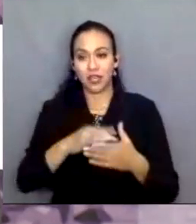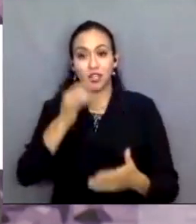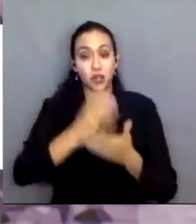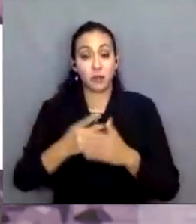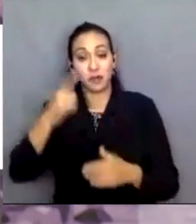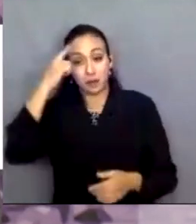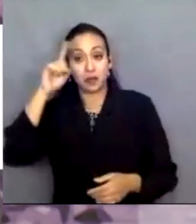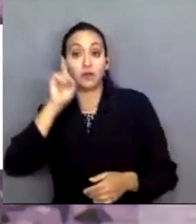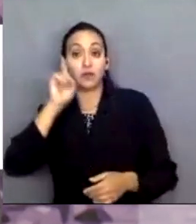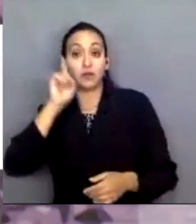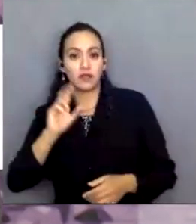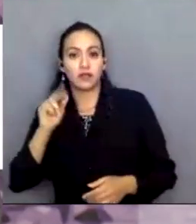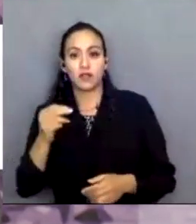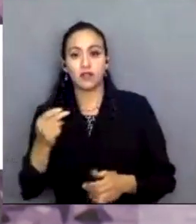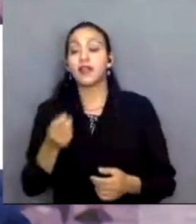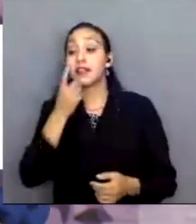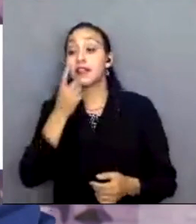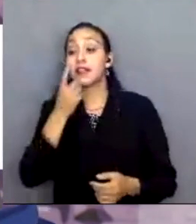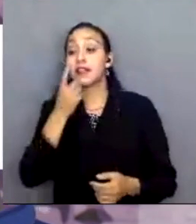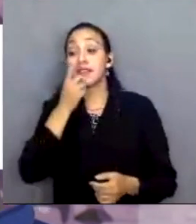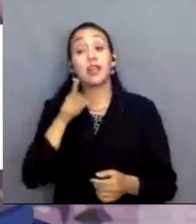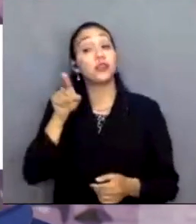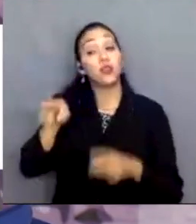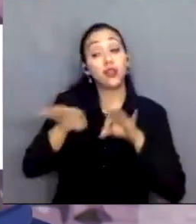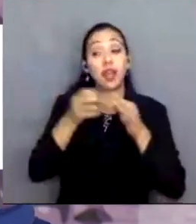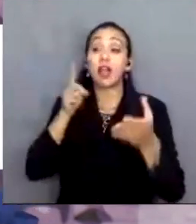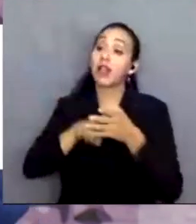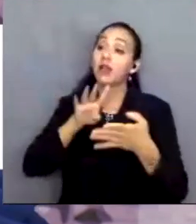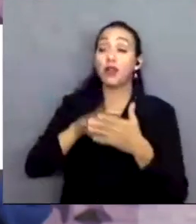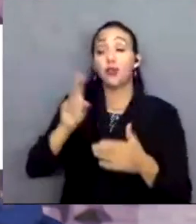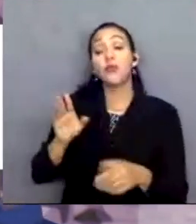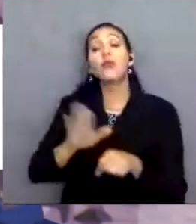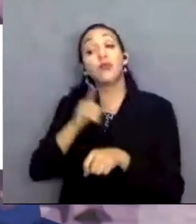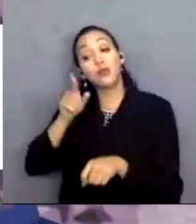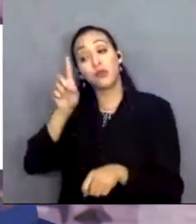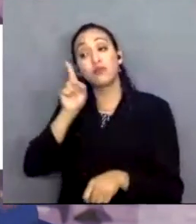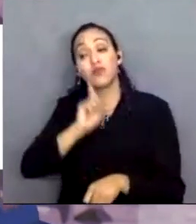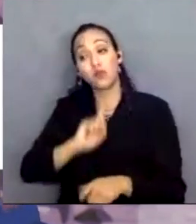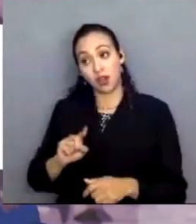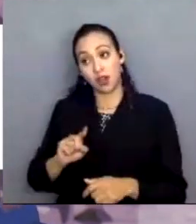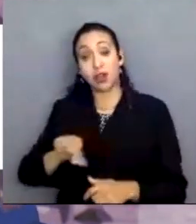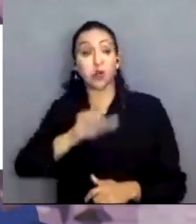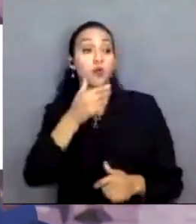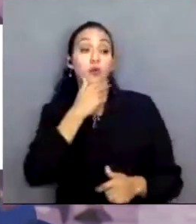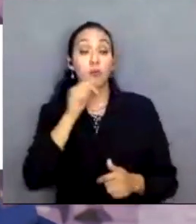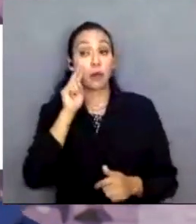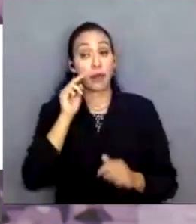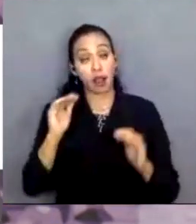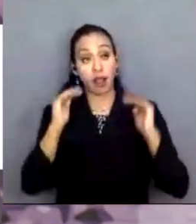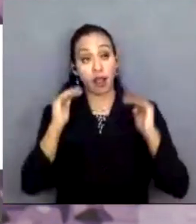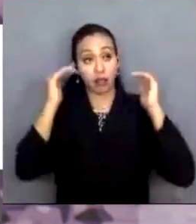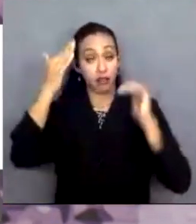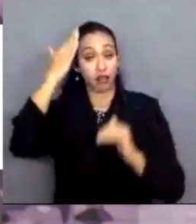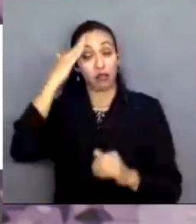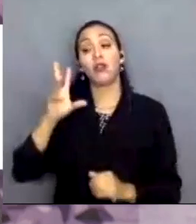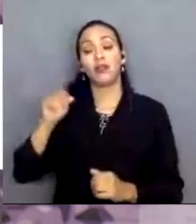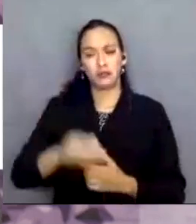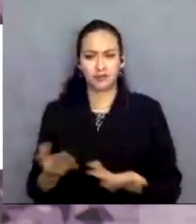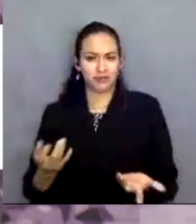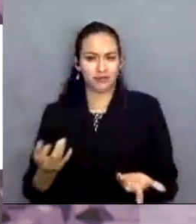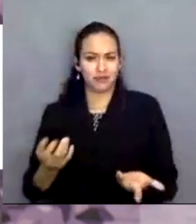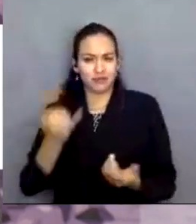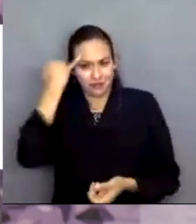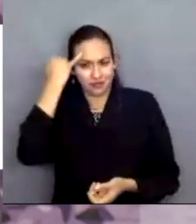para mujeres, es que te van a faltar al respeto, es que no te van a ver como autoridad. Y ese era el